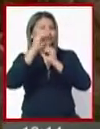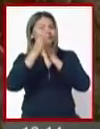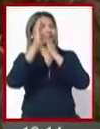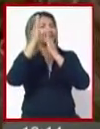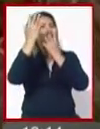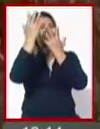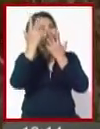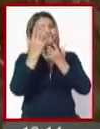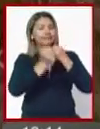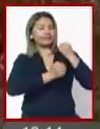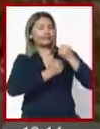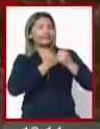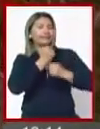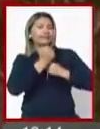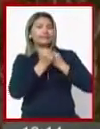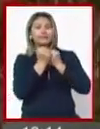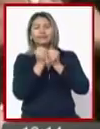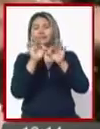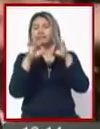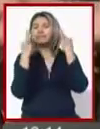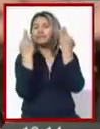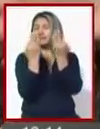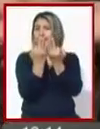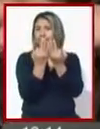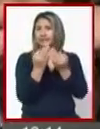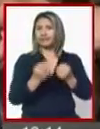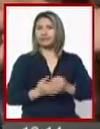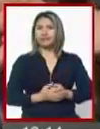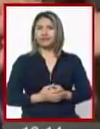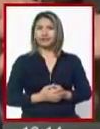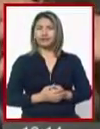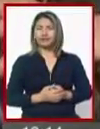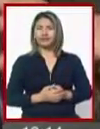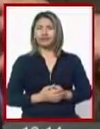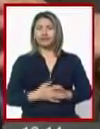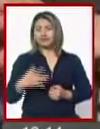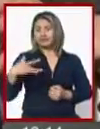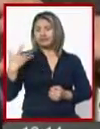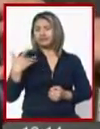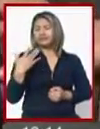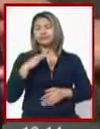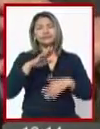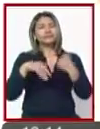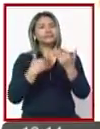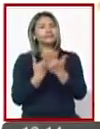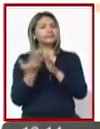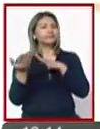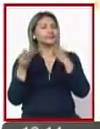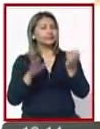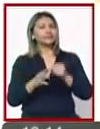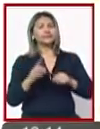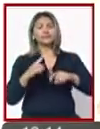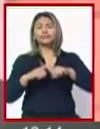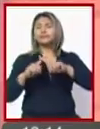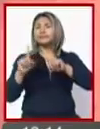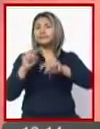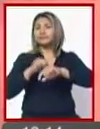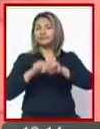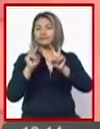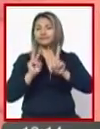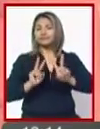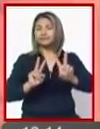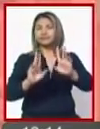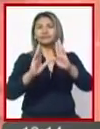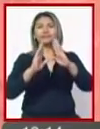el dolor de la familia. Pero como humano, creo que sentimos todos su fallecimiento. Por el momento, aún es